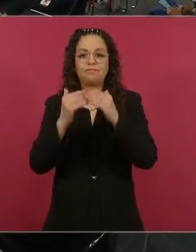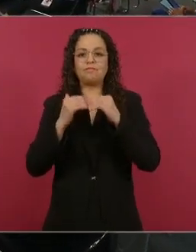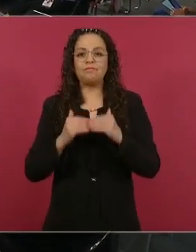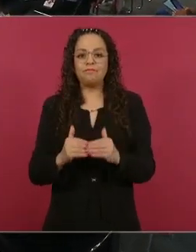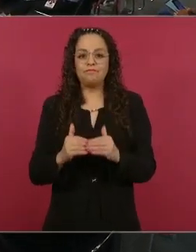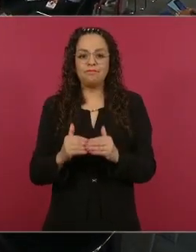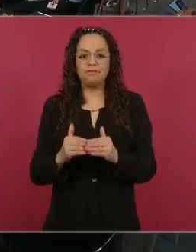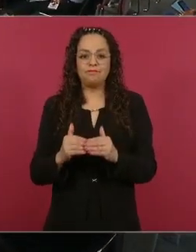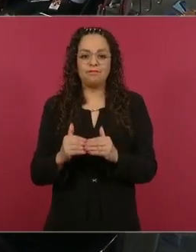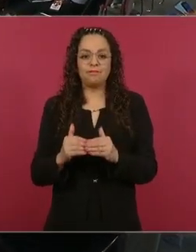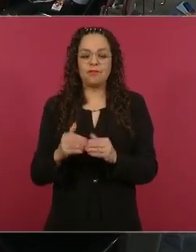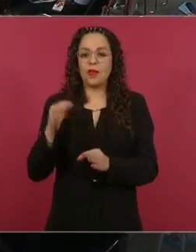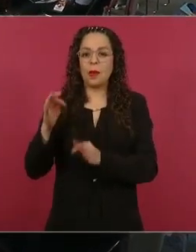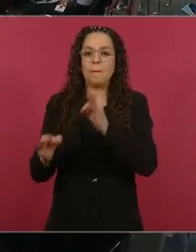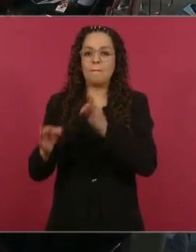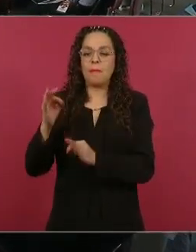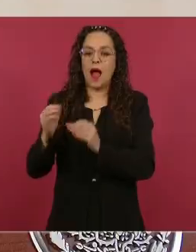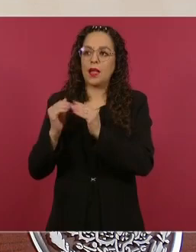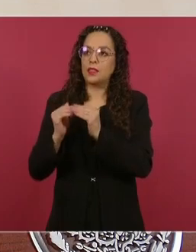los magistrados,